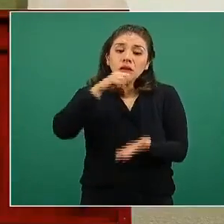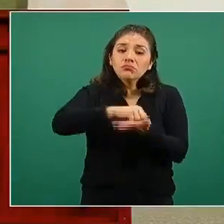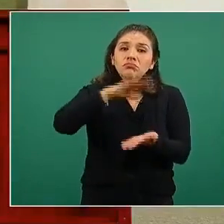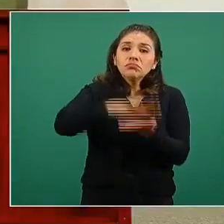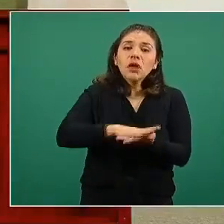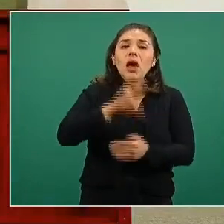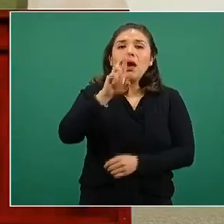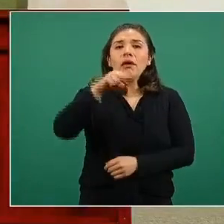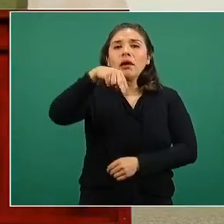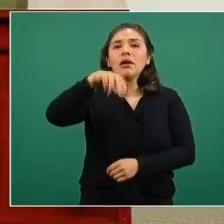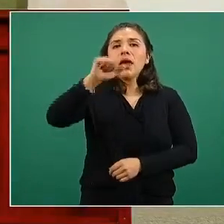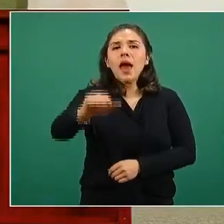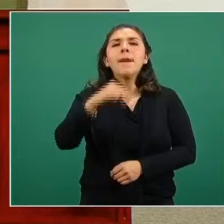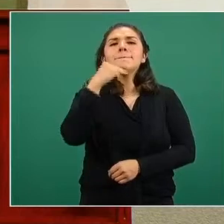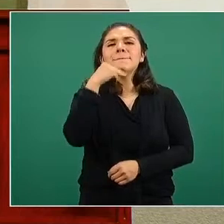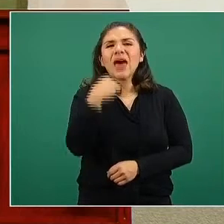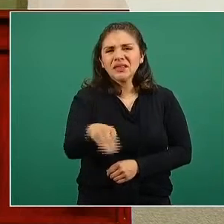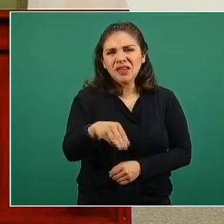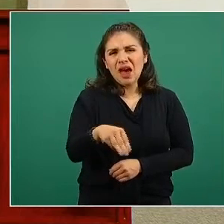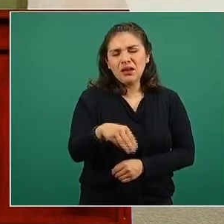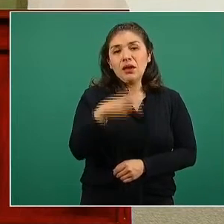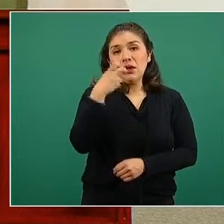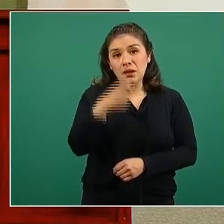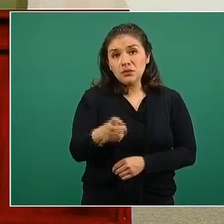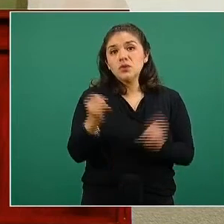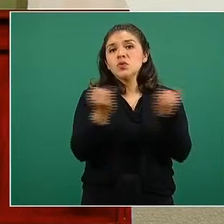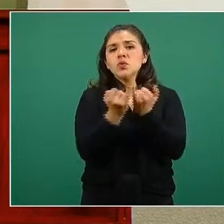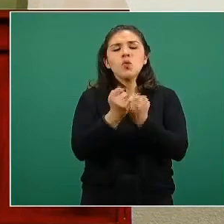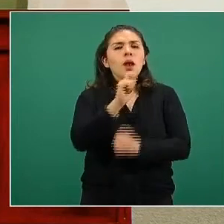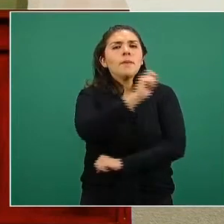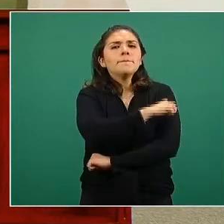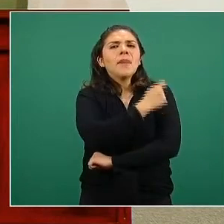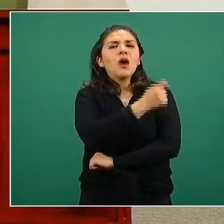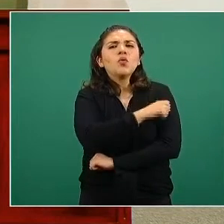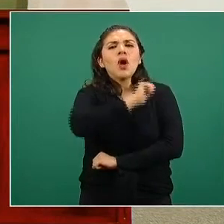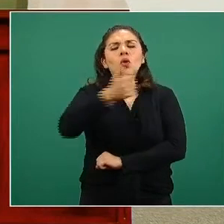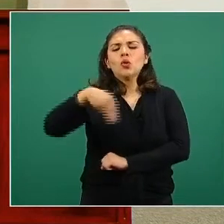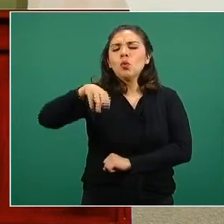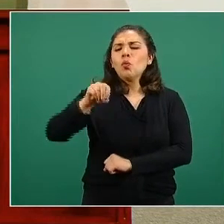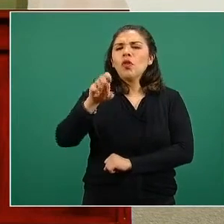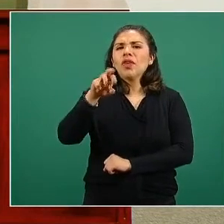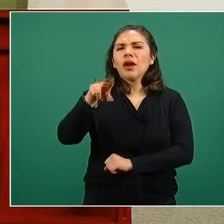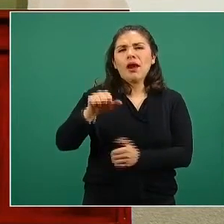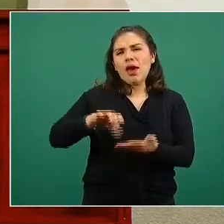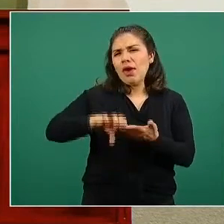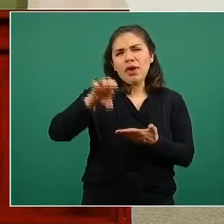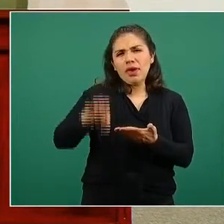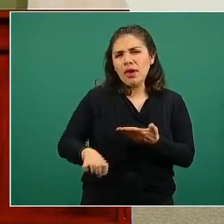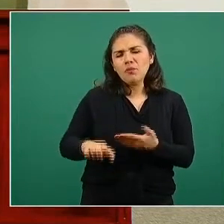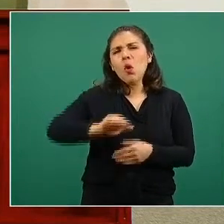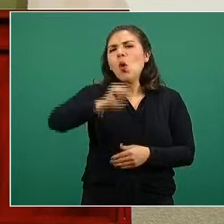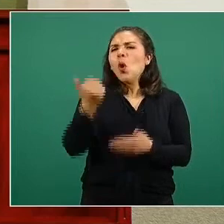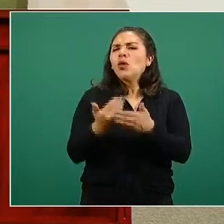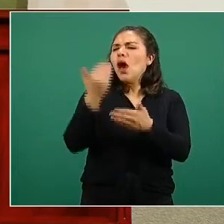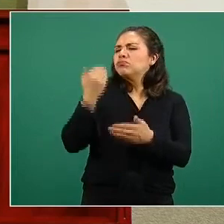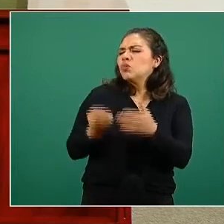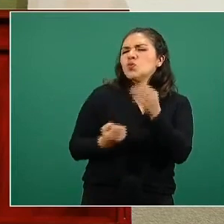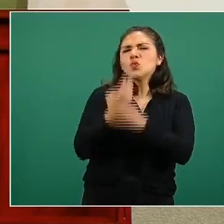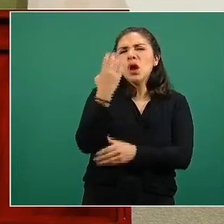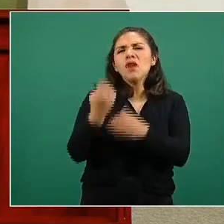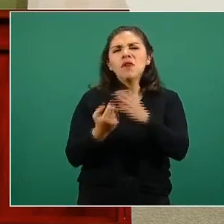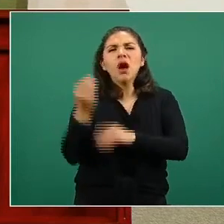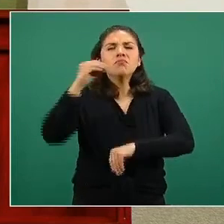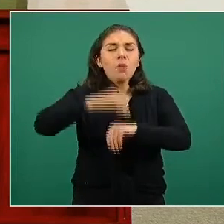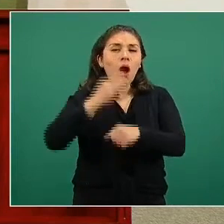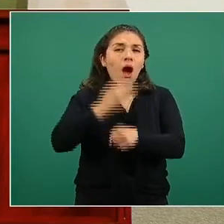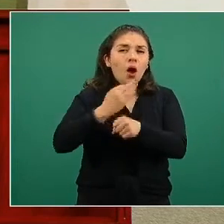el RNA mensajero, al igual que la vacuna Moderna, por ejemplo, y algunas más recientes que también están